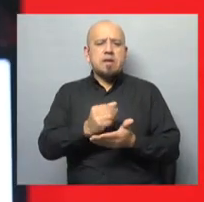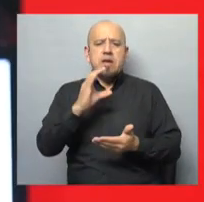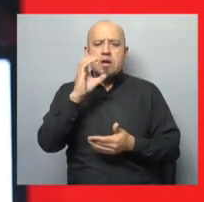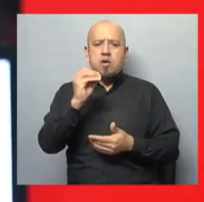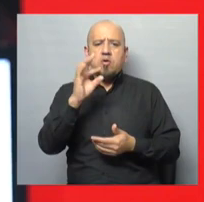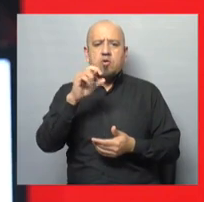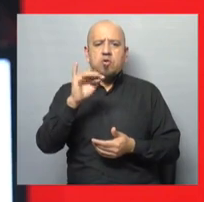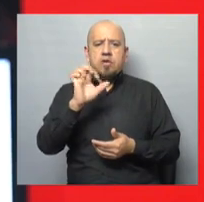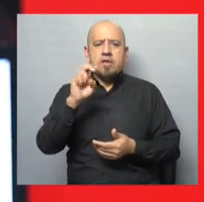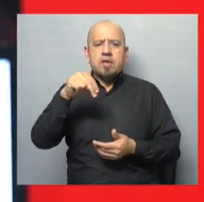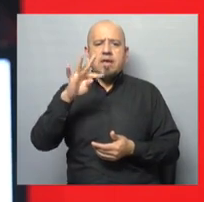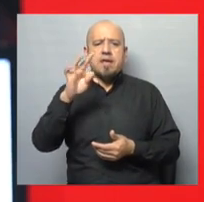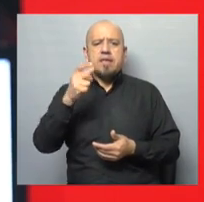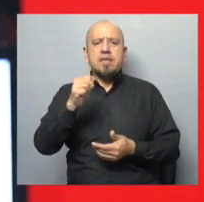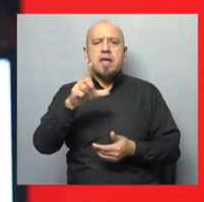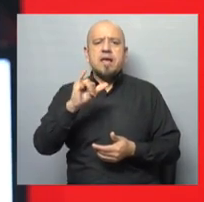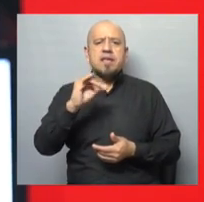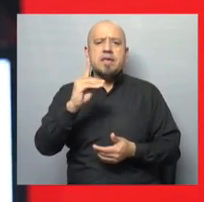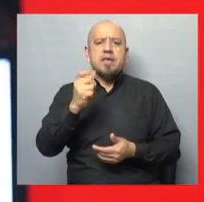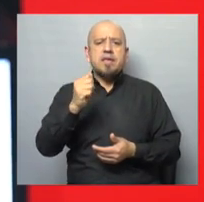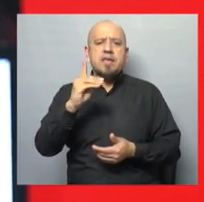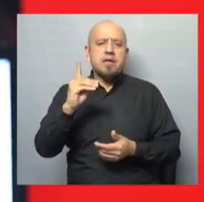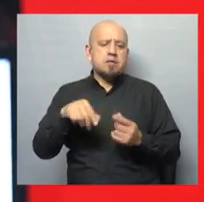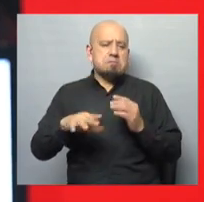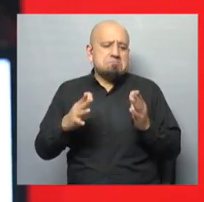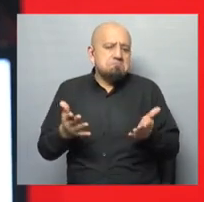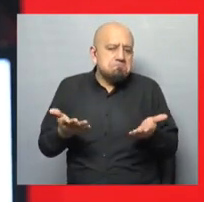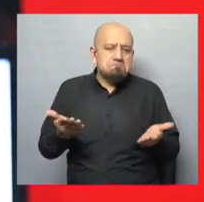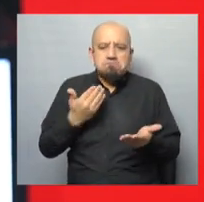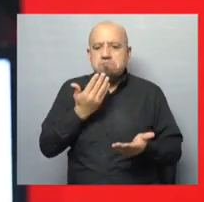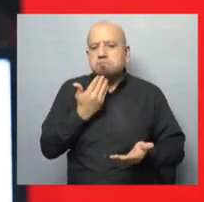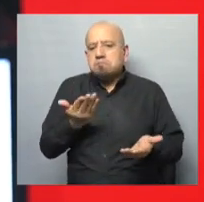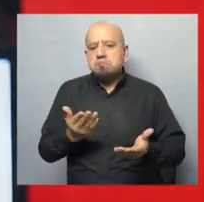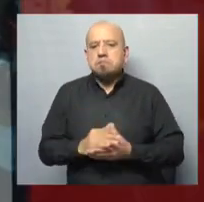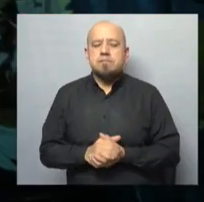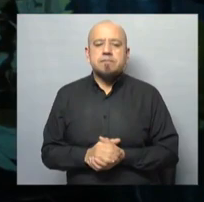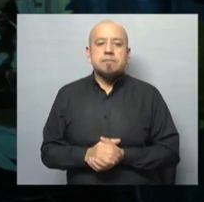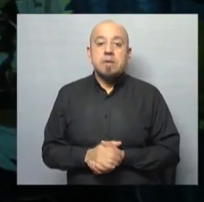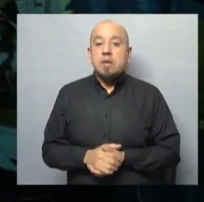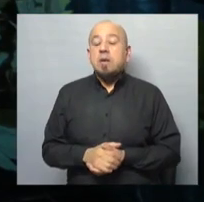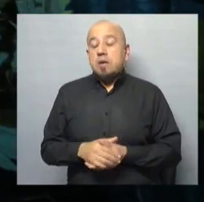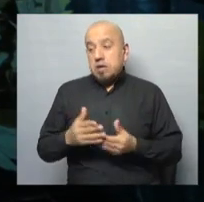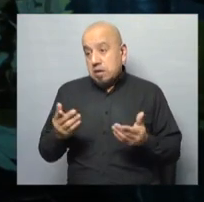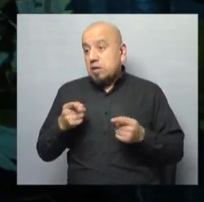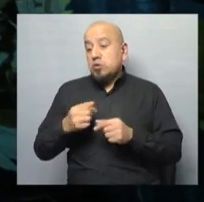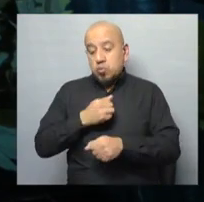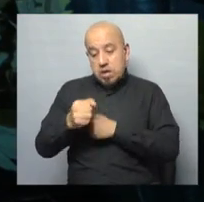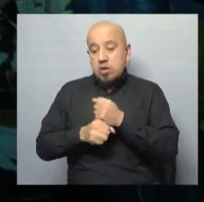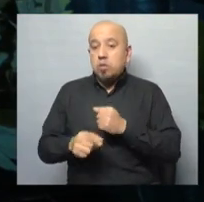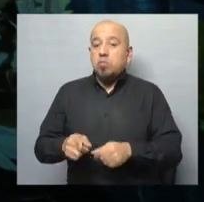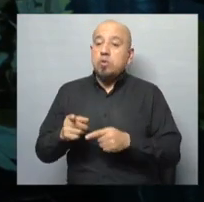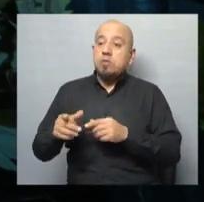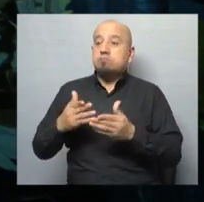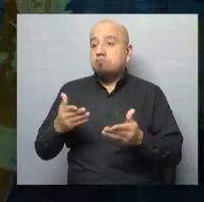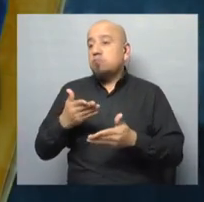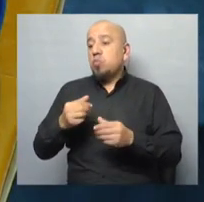el sentido de patria y en que si yo no me calienta mucho bueno este porque es una buena canción año muy particular estamos